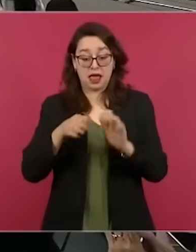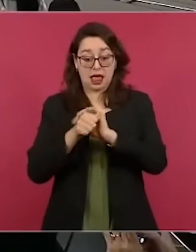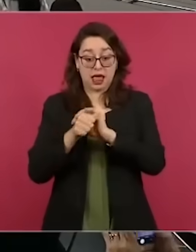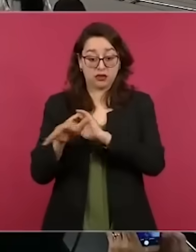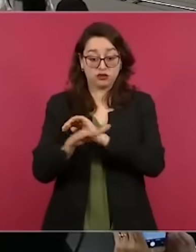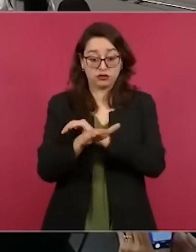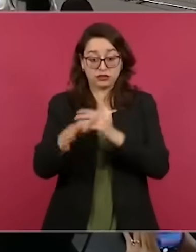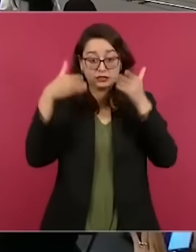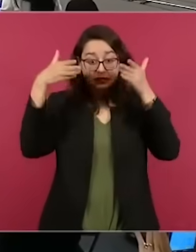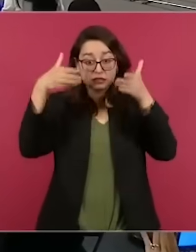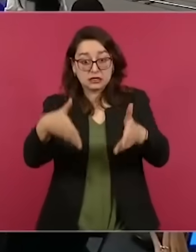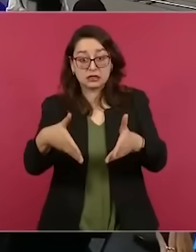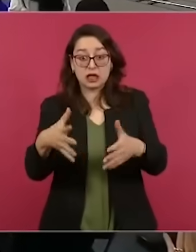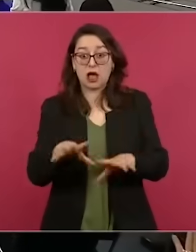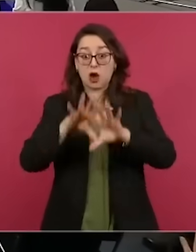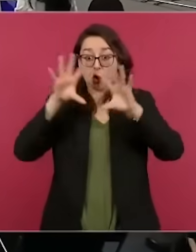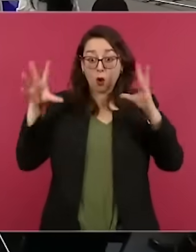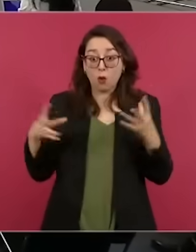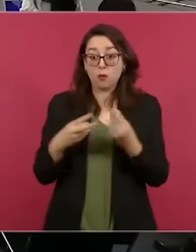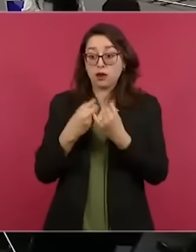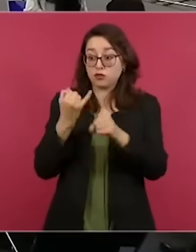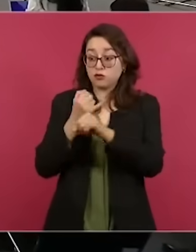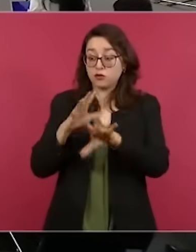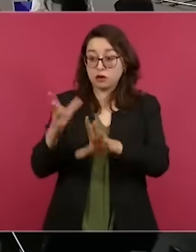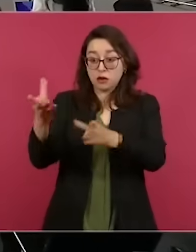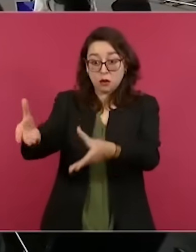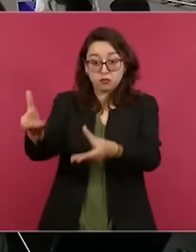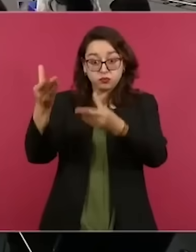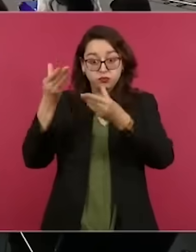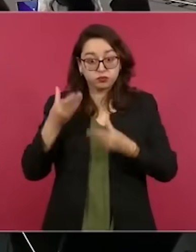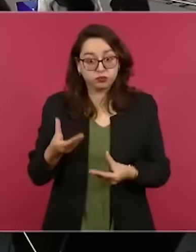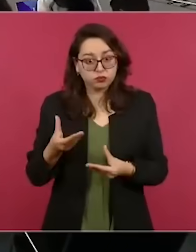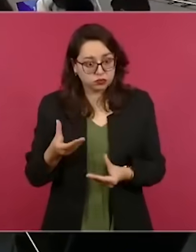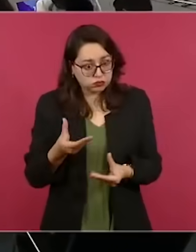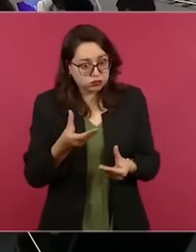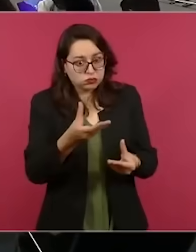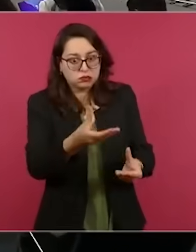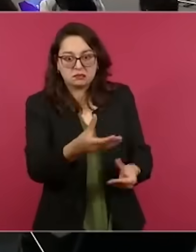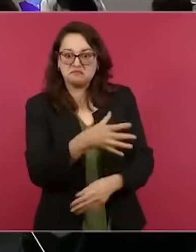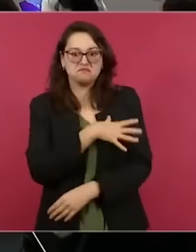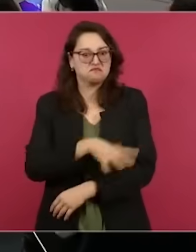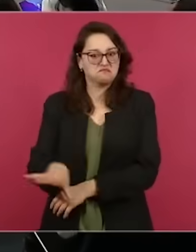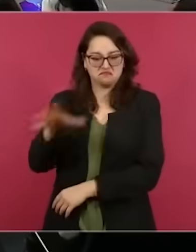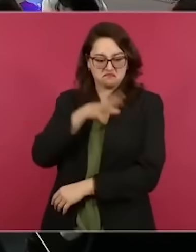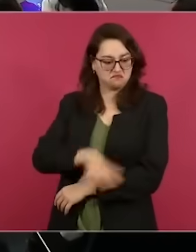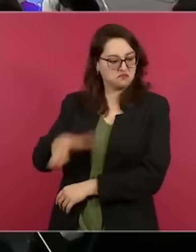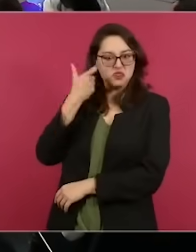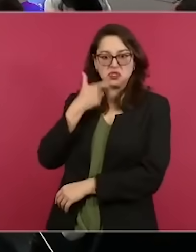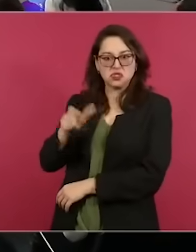Y todo esto lo vamos a subir, que me llamó la atención también, ¿por qué no lo recibieron?